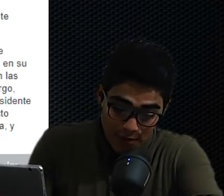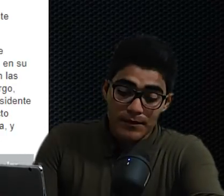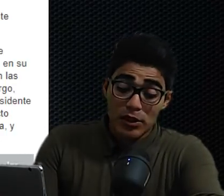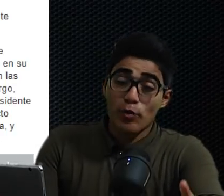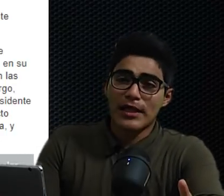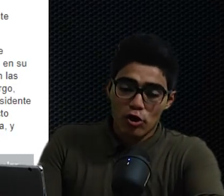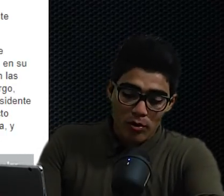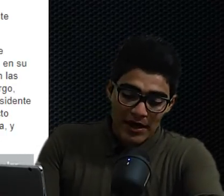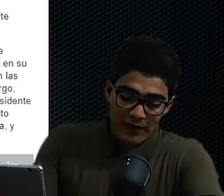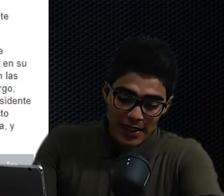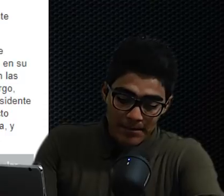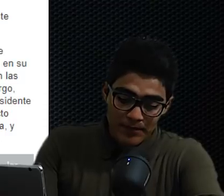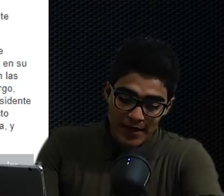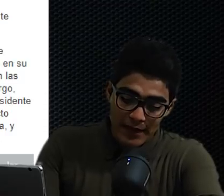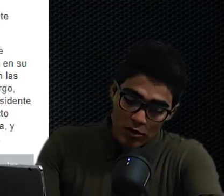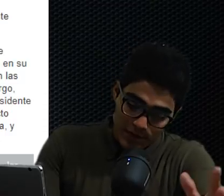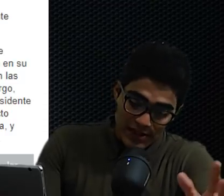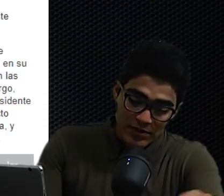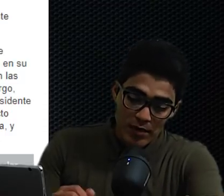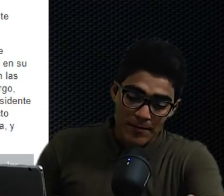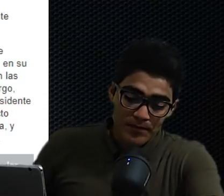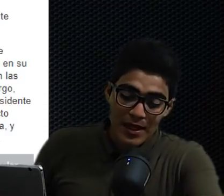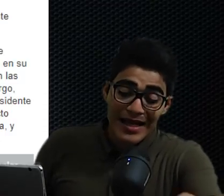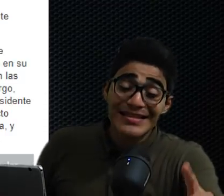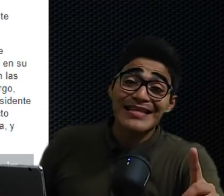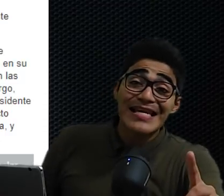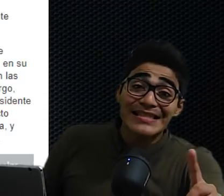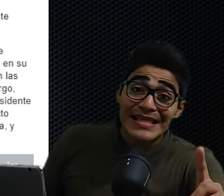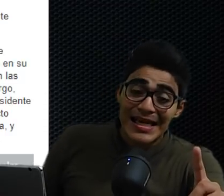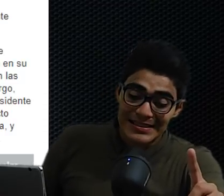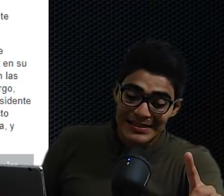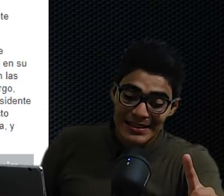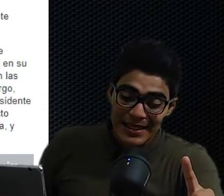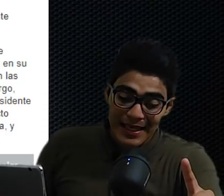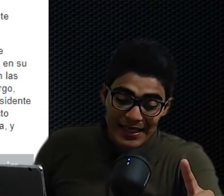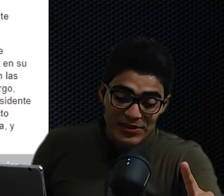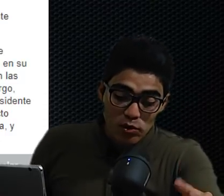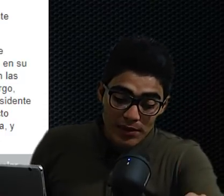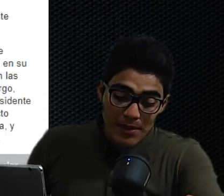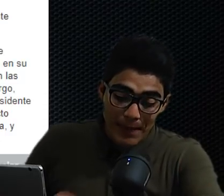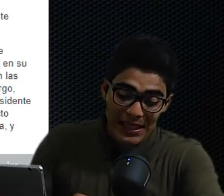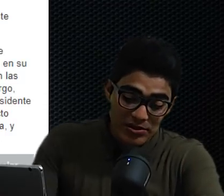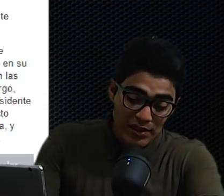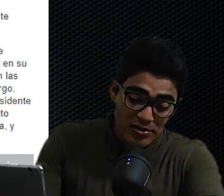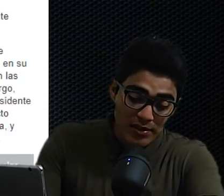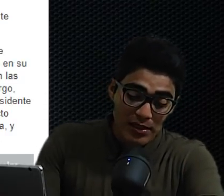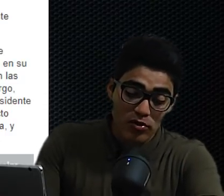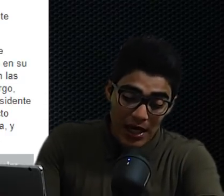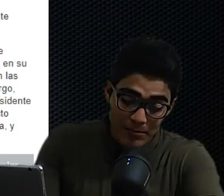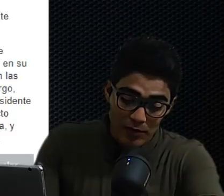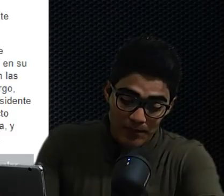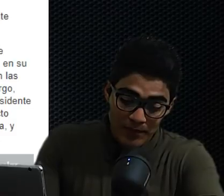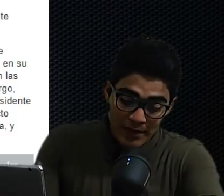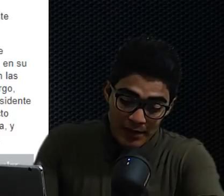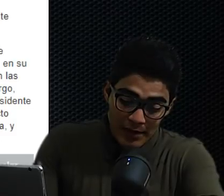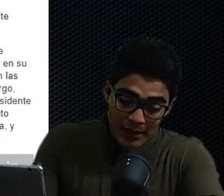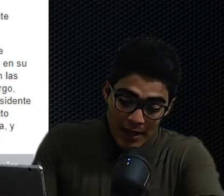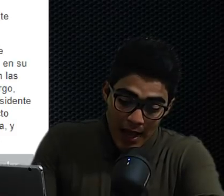Embargo, el gobernador Omar Fayad tiene COVID-19. Hace 10 días estuvo en el Palacio Nacional con